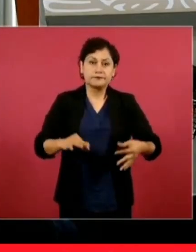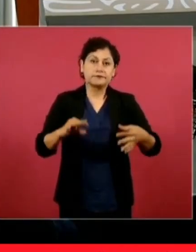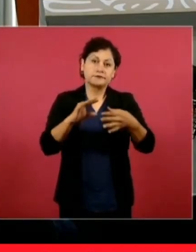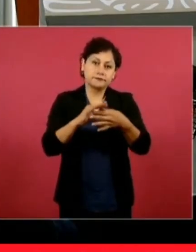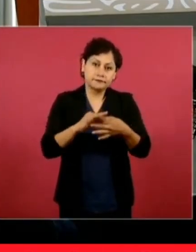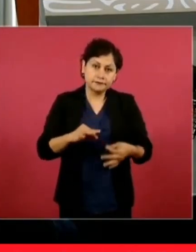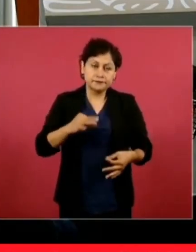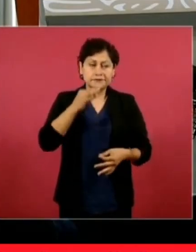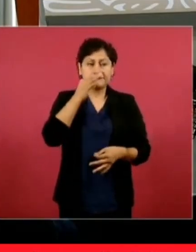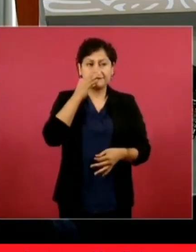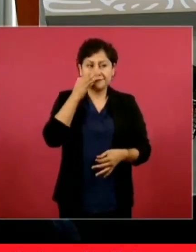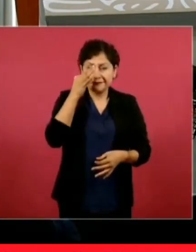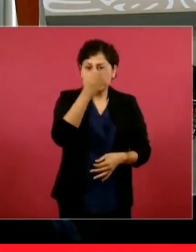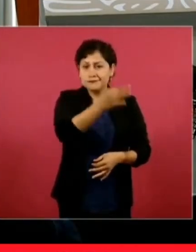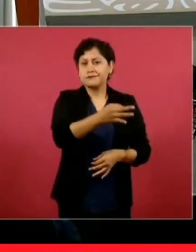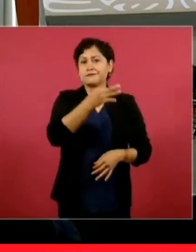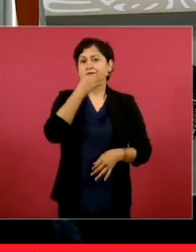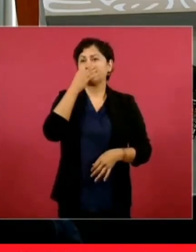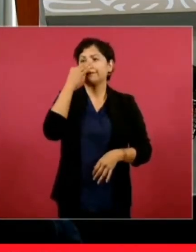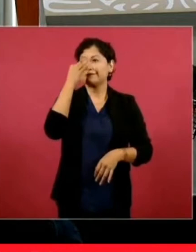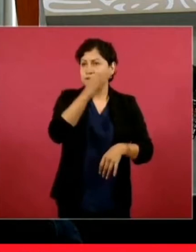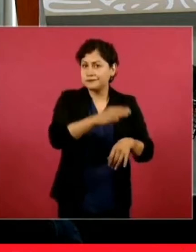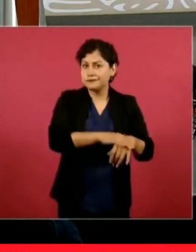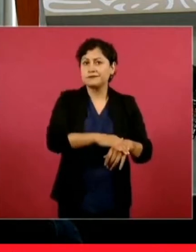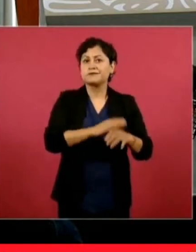que ya